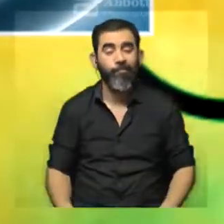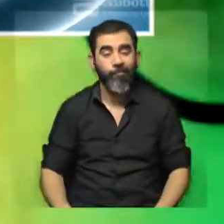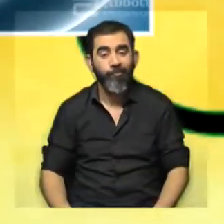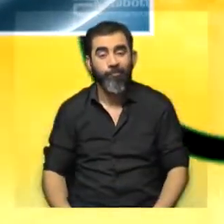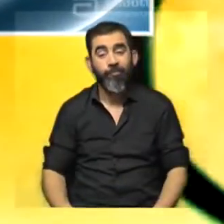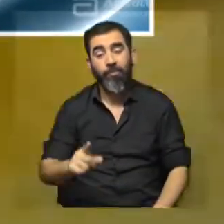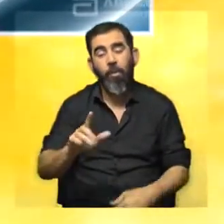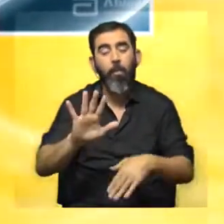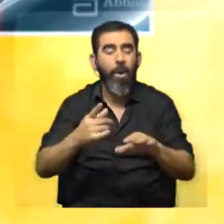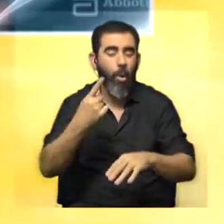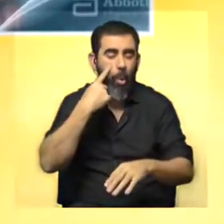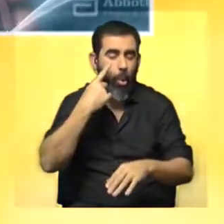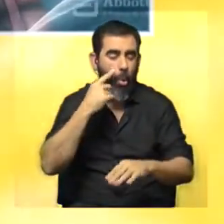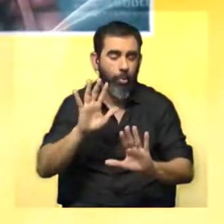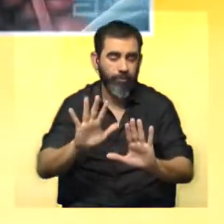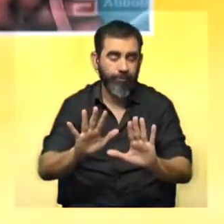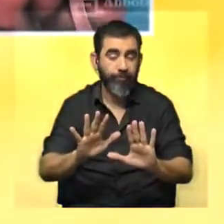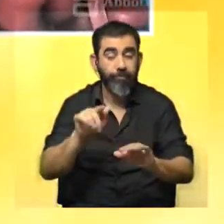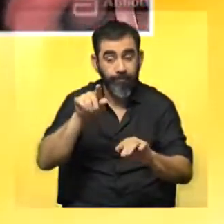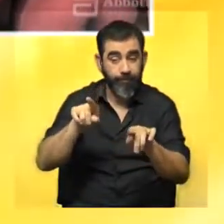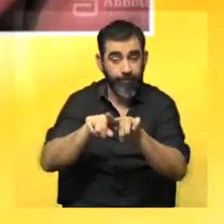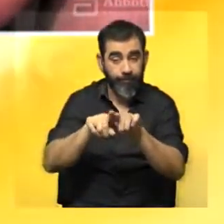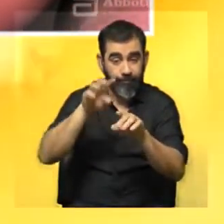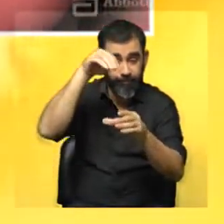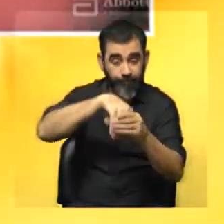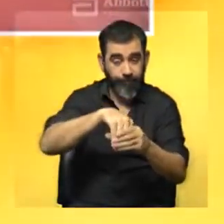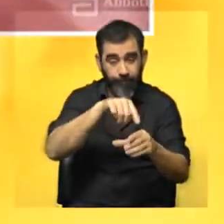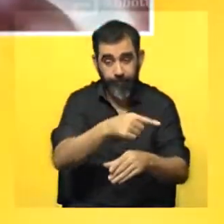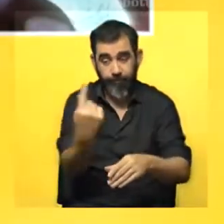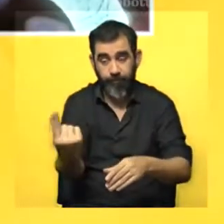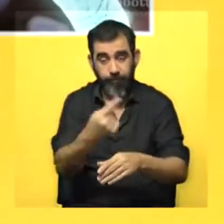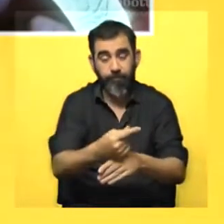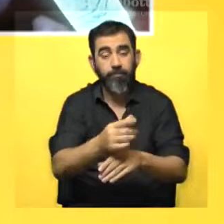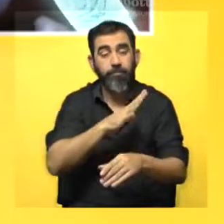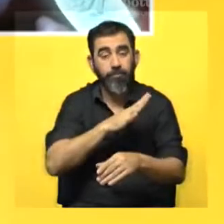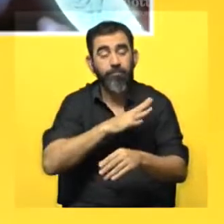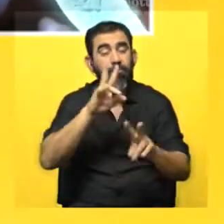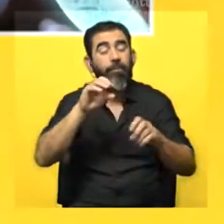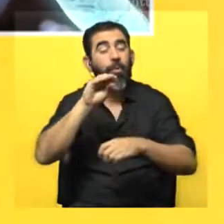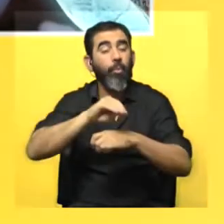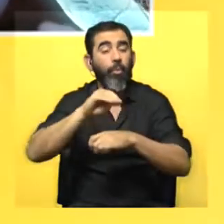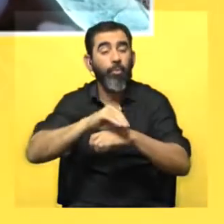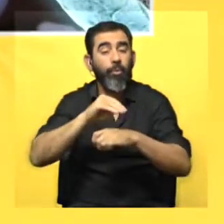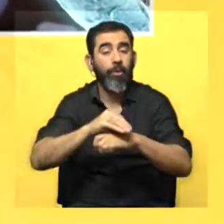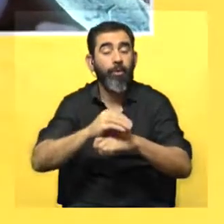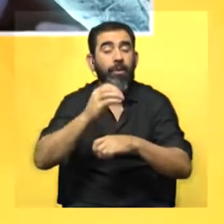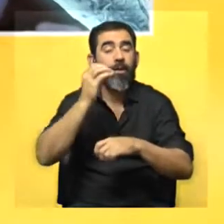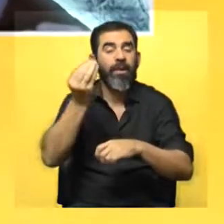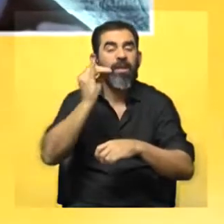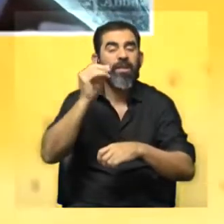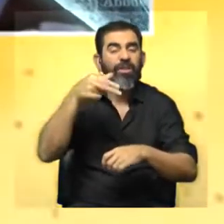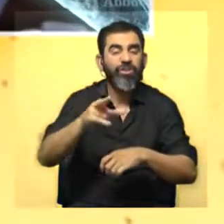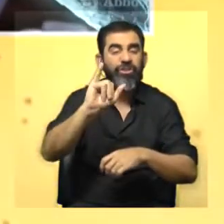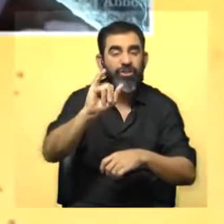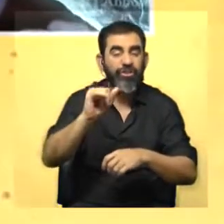Estos son los más conocidos, por decirlo de alguna manera, y dentro de este espectro hay espectros culturales, por ejemplo el kimchi, más bien de